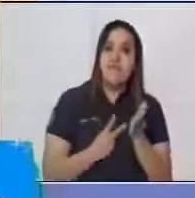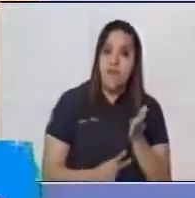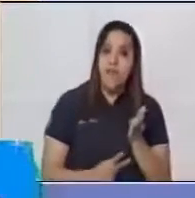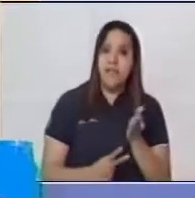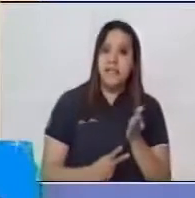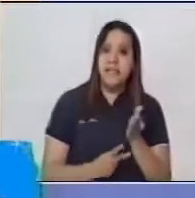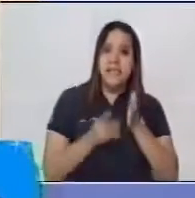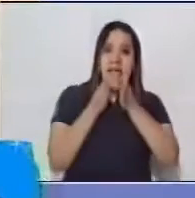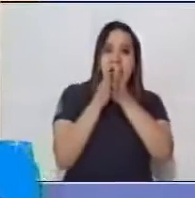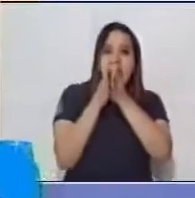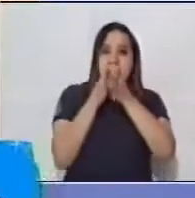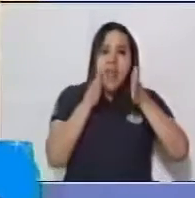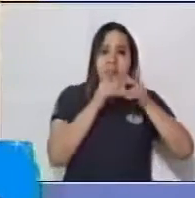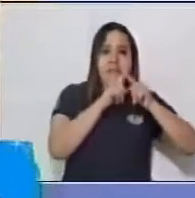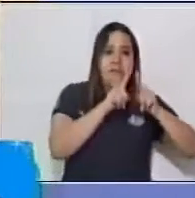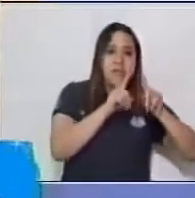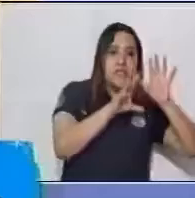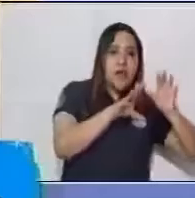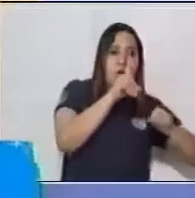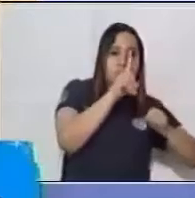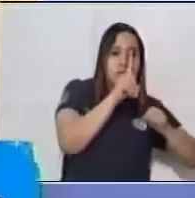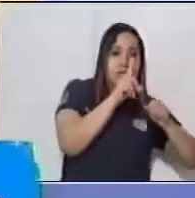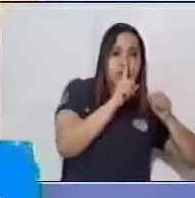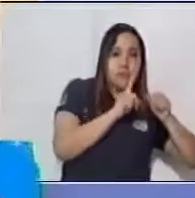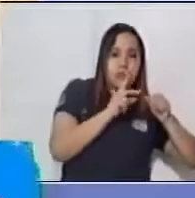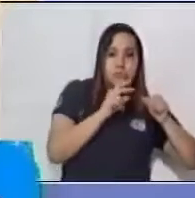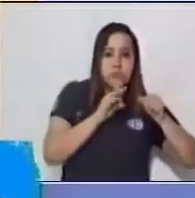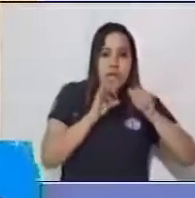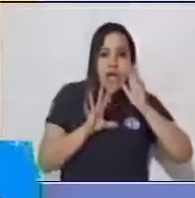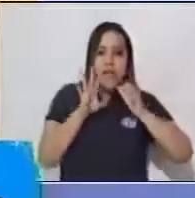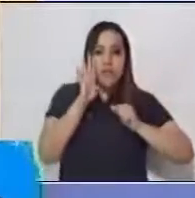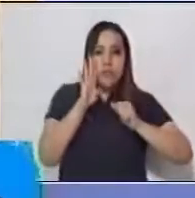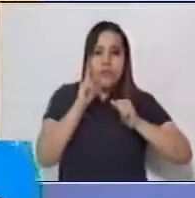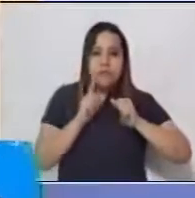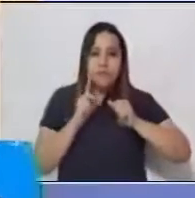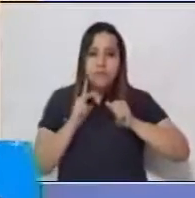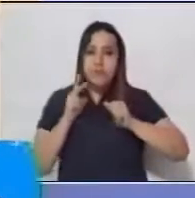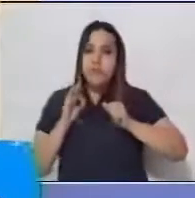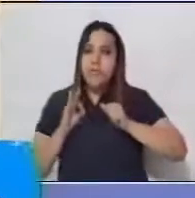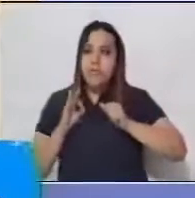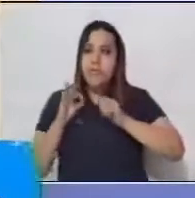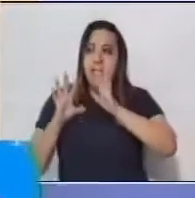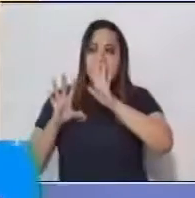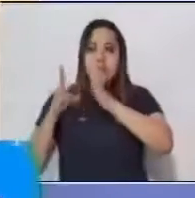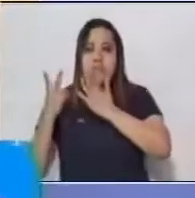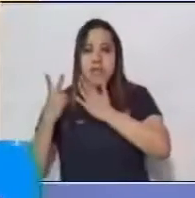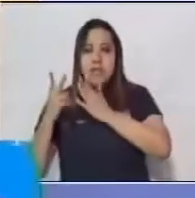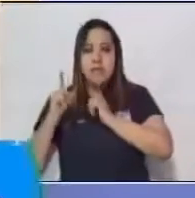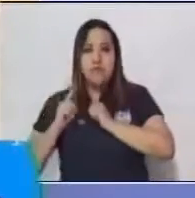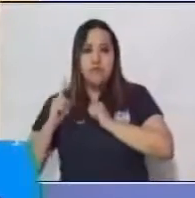el diferencial que identificamos, que es 3, por n menos 1.